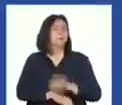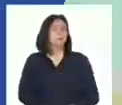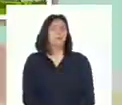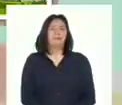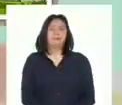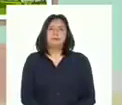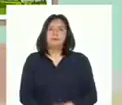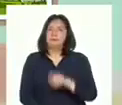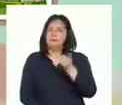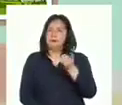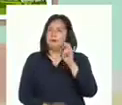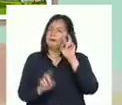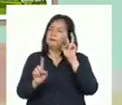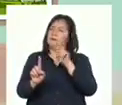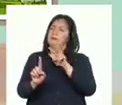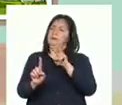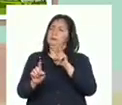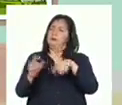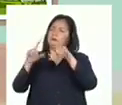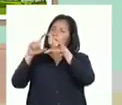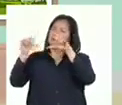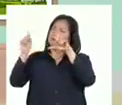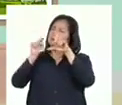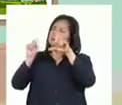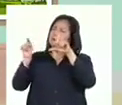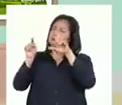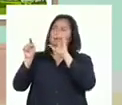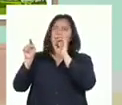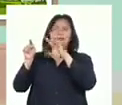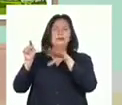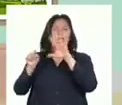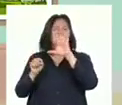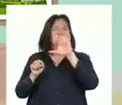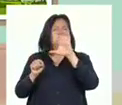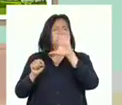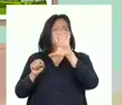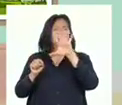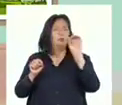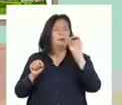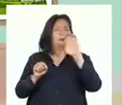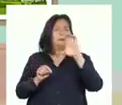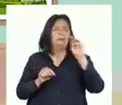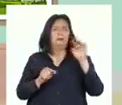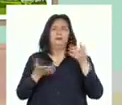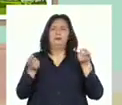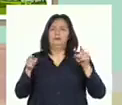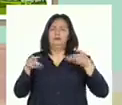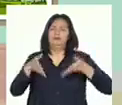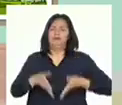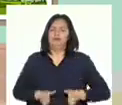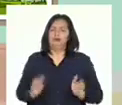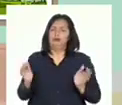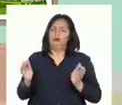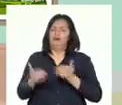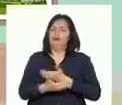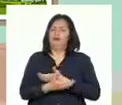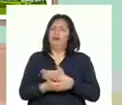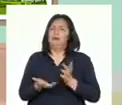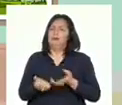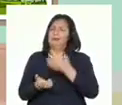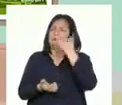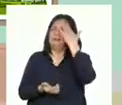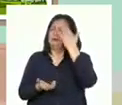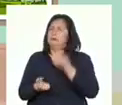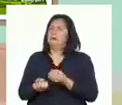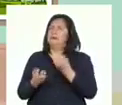descubrirlo. Daniel ha observado que en su cartilla señala que medía 50 centímetros cuando nació. Para saber